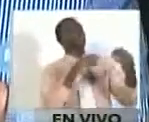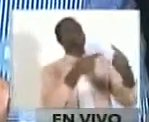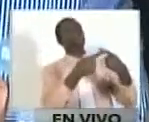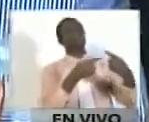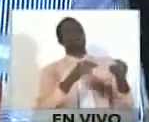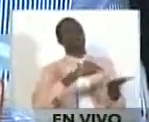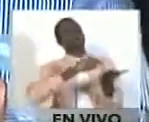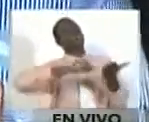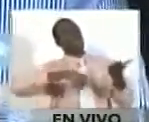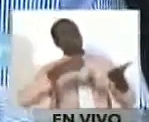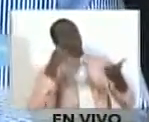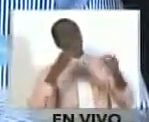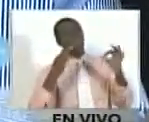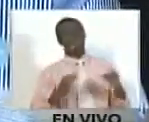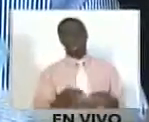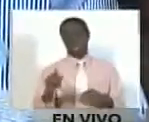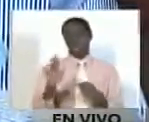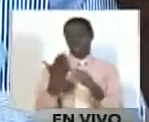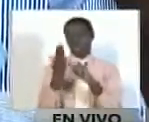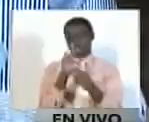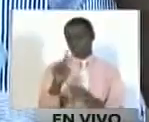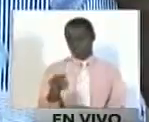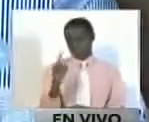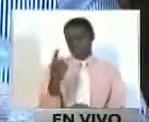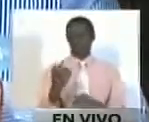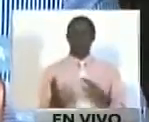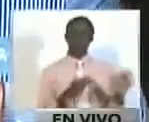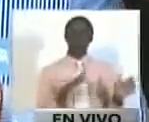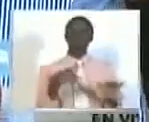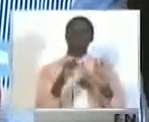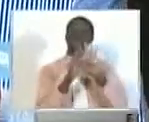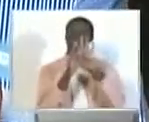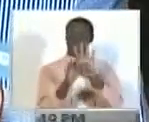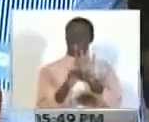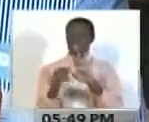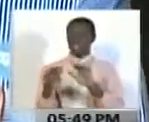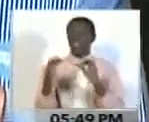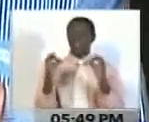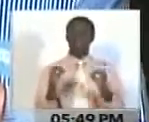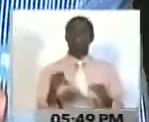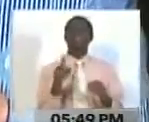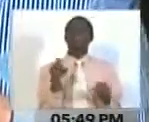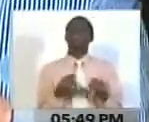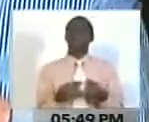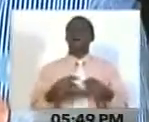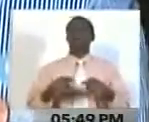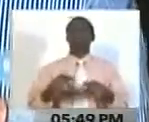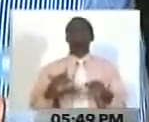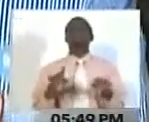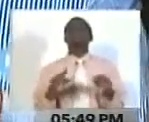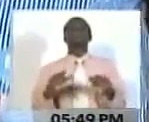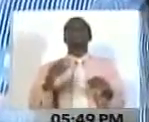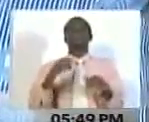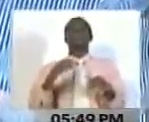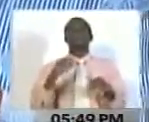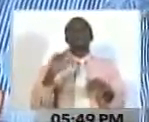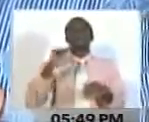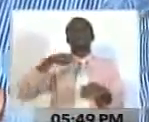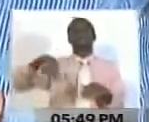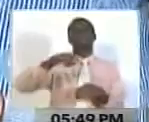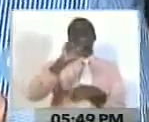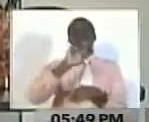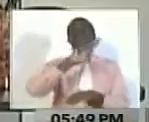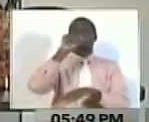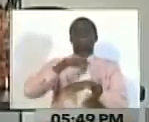De eso se trata la FinVen. Otra cara de la FinVen es que nosotros estamos apostando mucho en el tema de la industria que apoya al artista nacional. Por eso es que tenemos